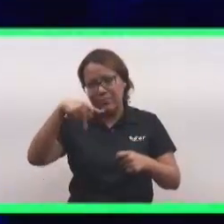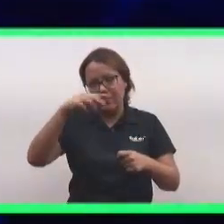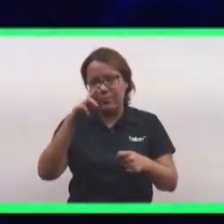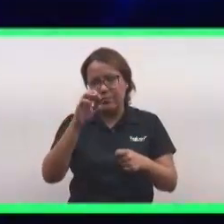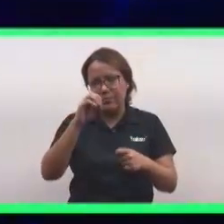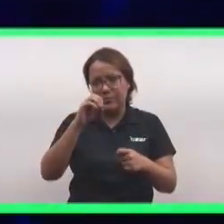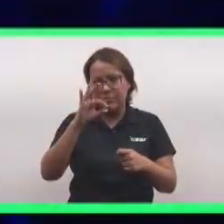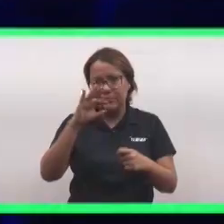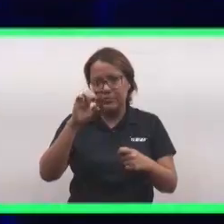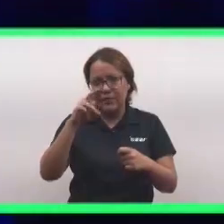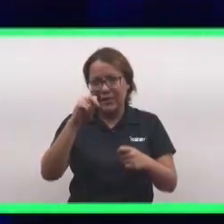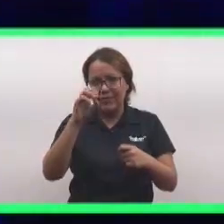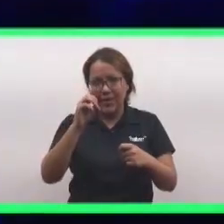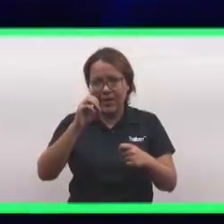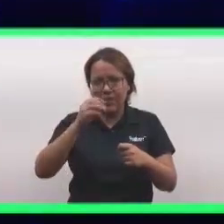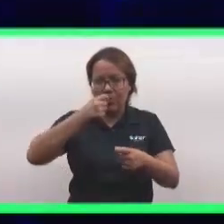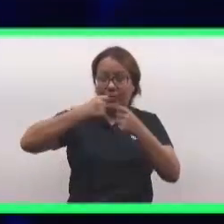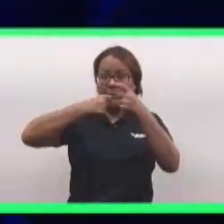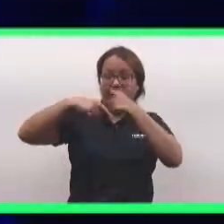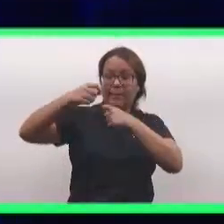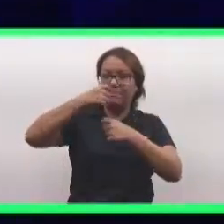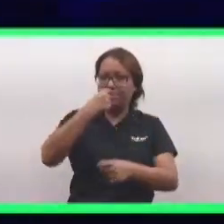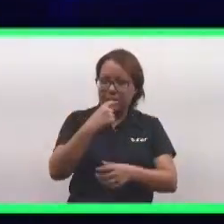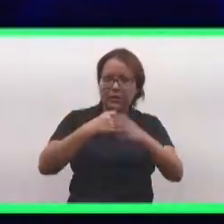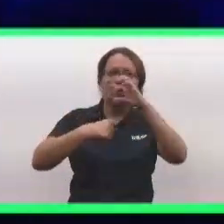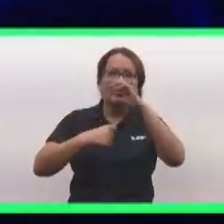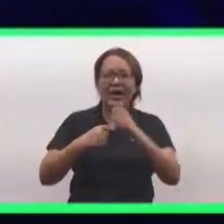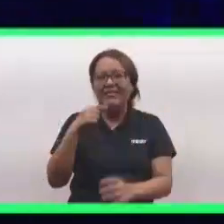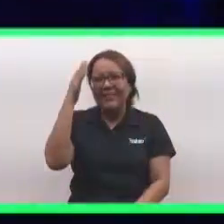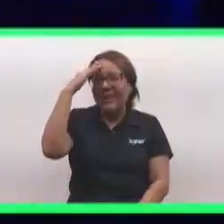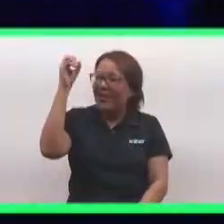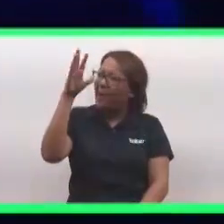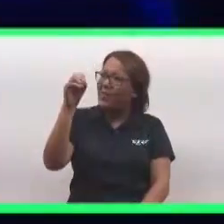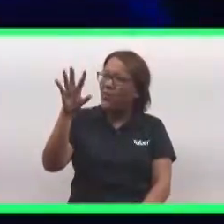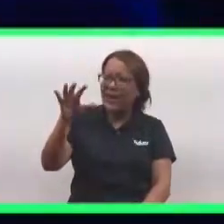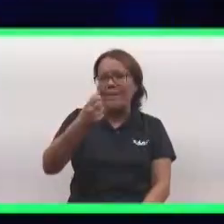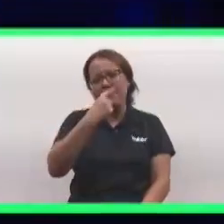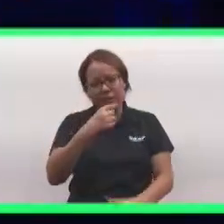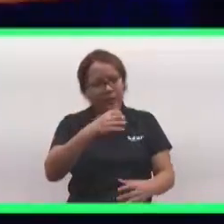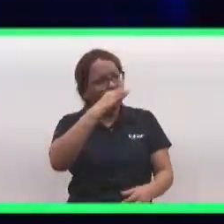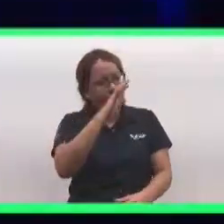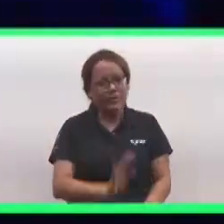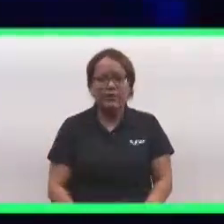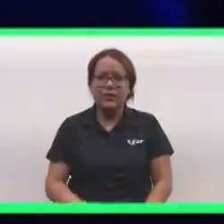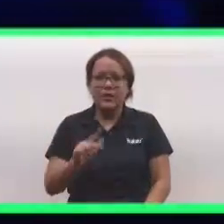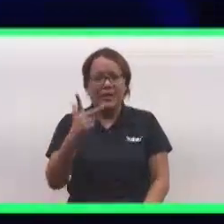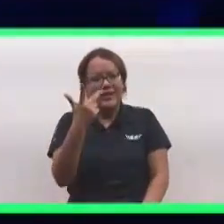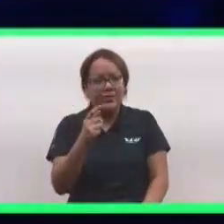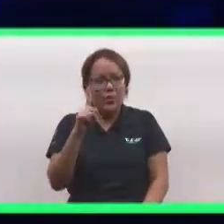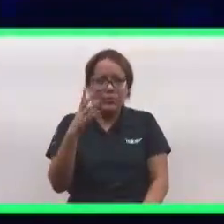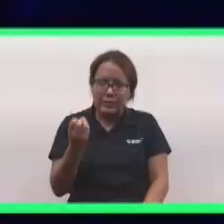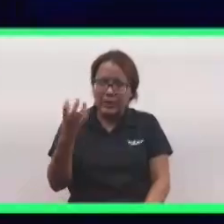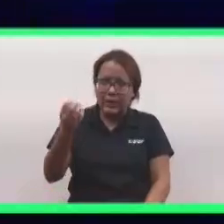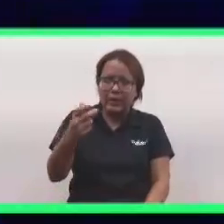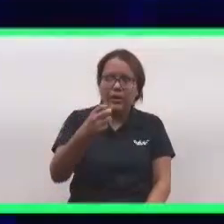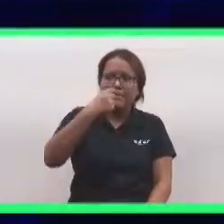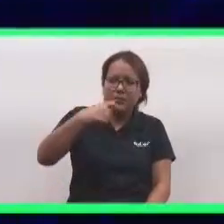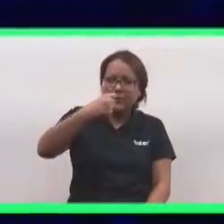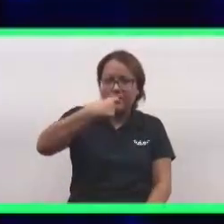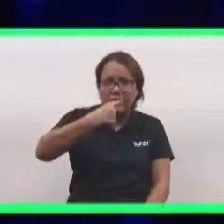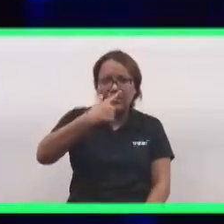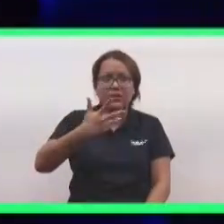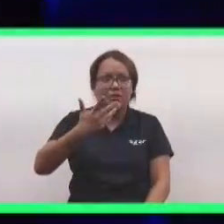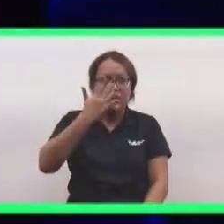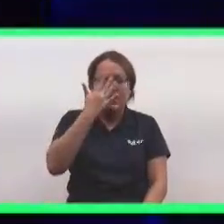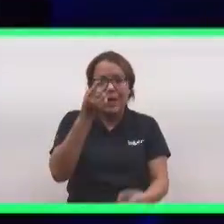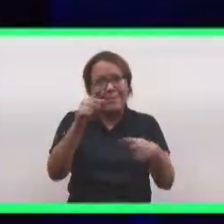usted insiste en tomárselas como que es agua. Porque le dolía la cabeza y al día siguiente me dolía la cabeza y al tercer día me dolía la cabeza. Pero usted no fue al